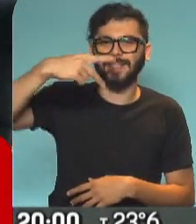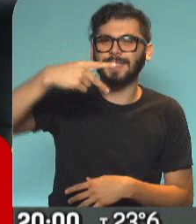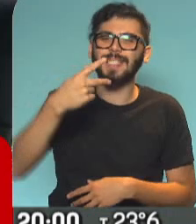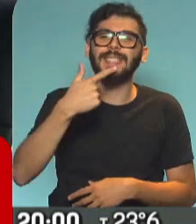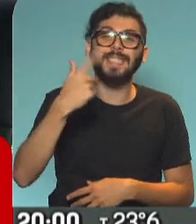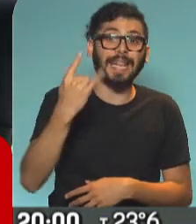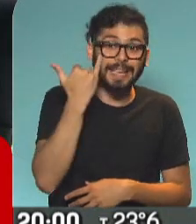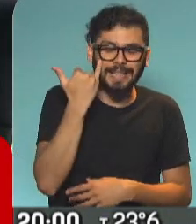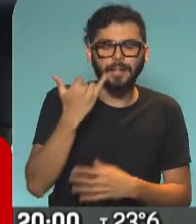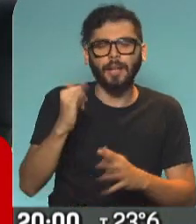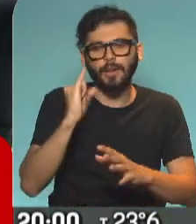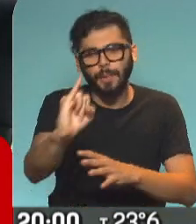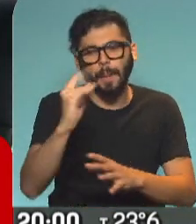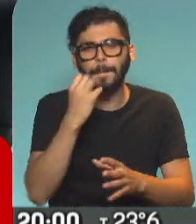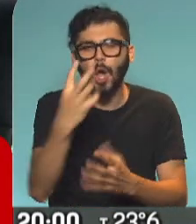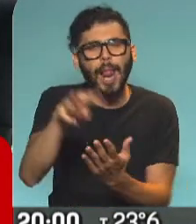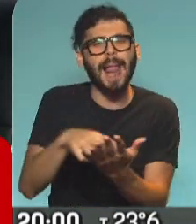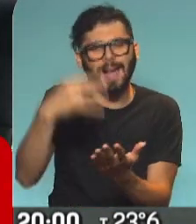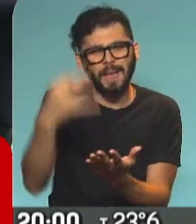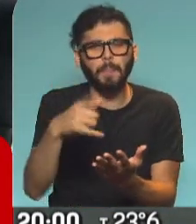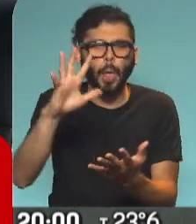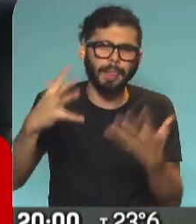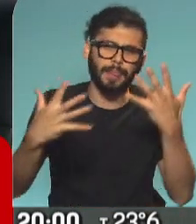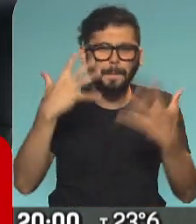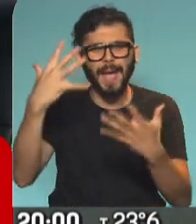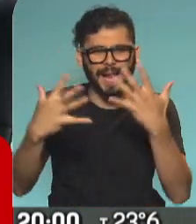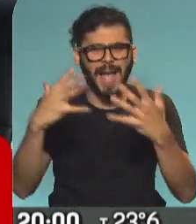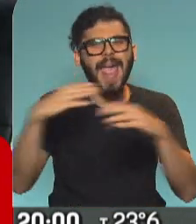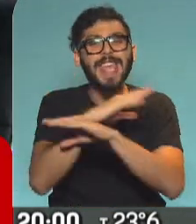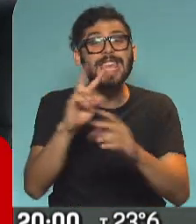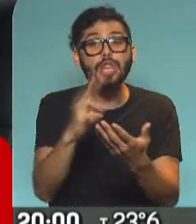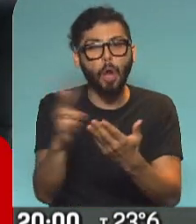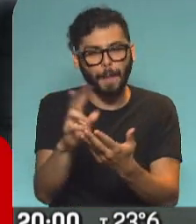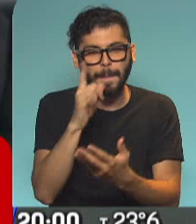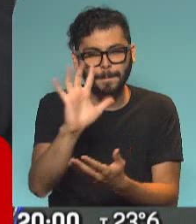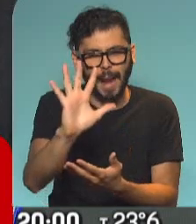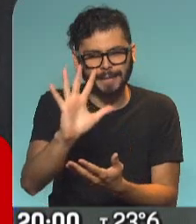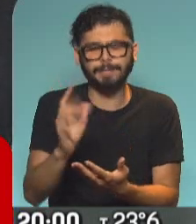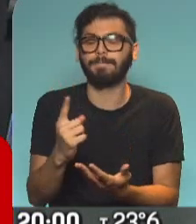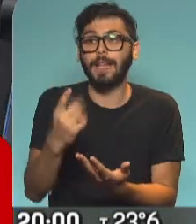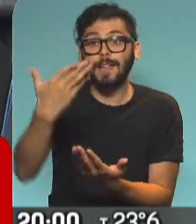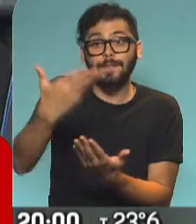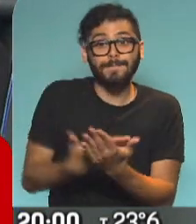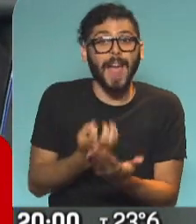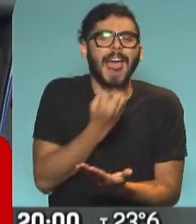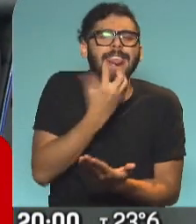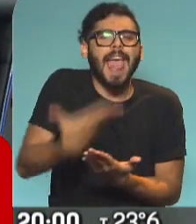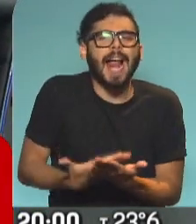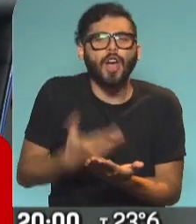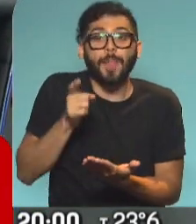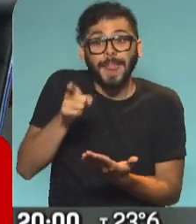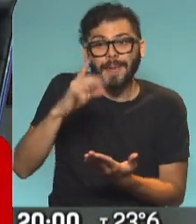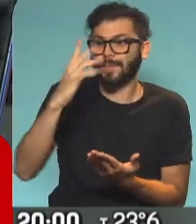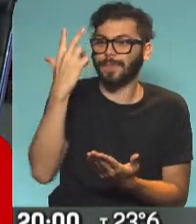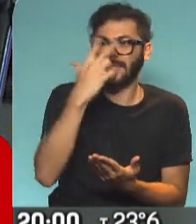bien a la declaración de Helsinki, doctor, porque por ahí se le mezclan un poquitito los idiomas cuando la lee. Pero la declaración de Helsinki lo que le